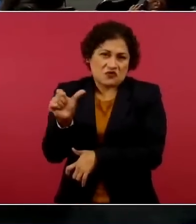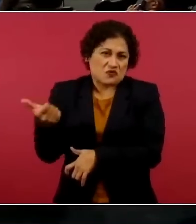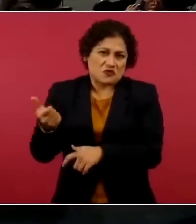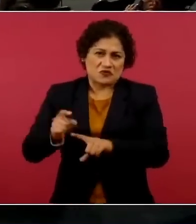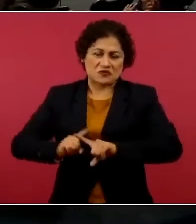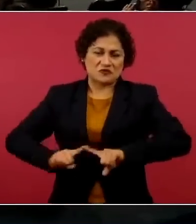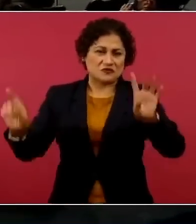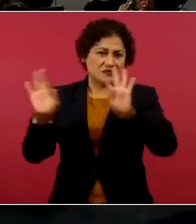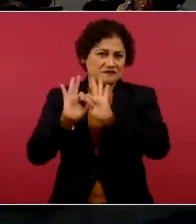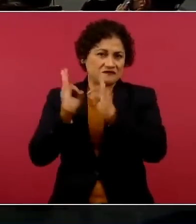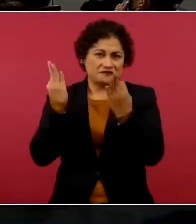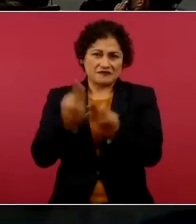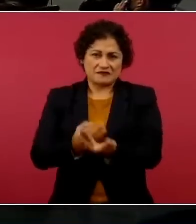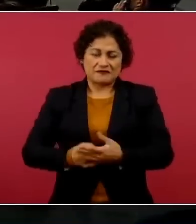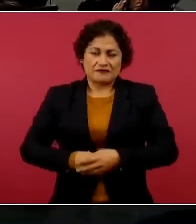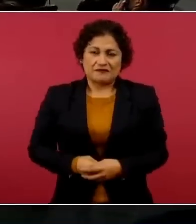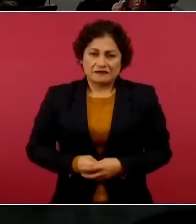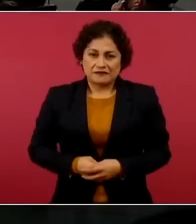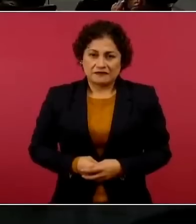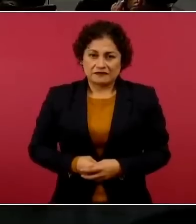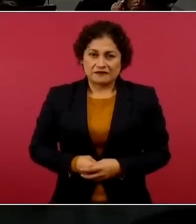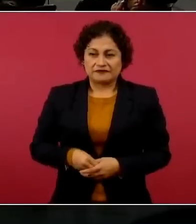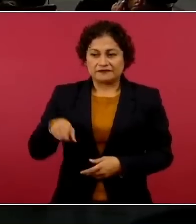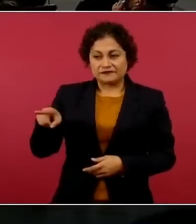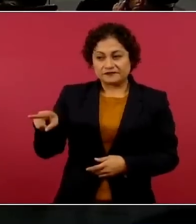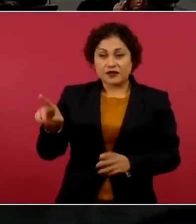Y ese fue el criterio que aplicaron,